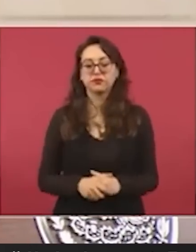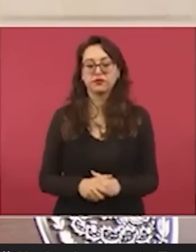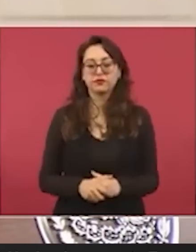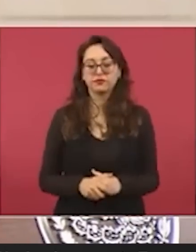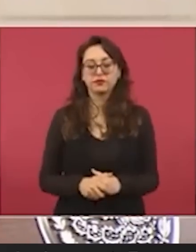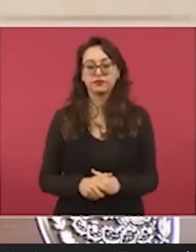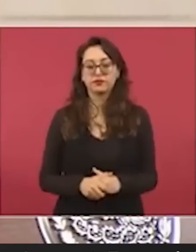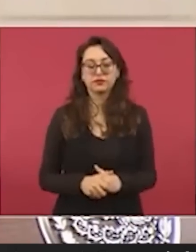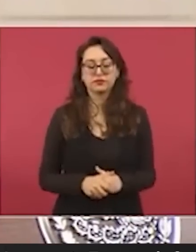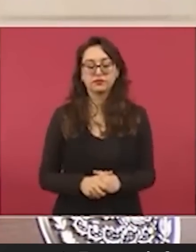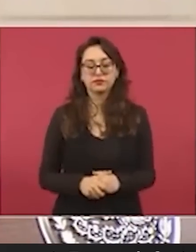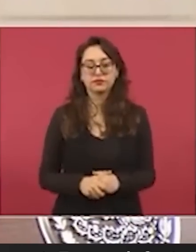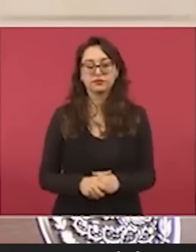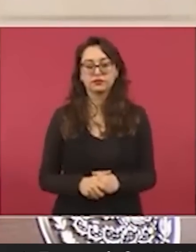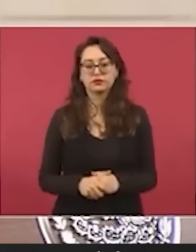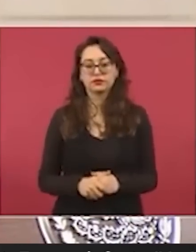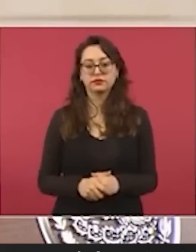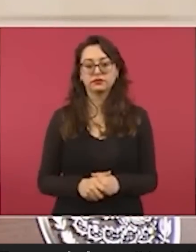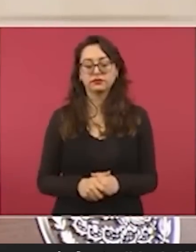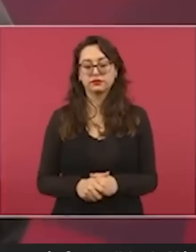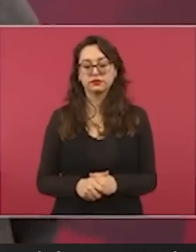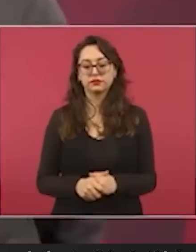mártir a